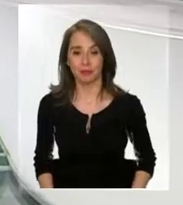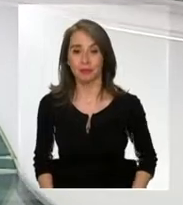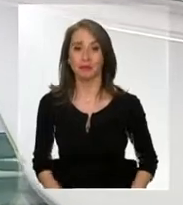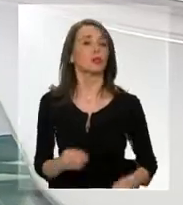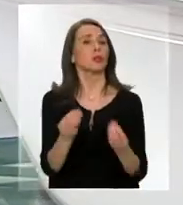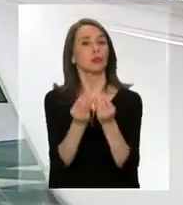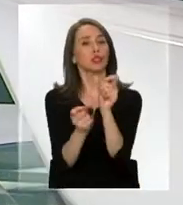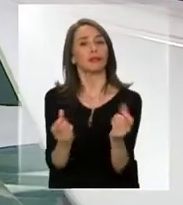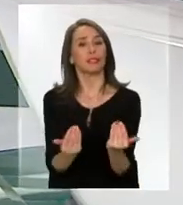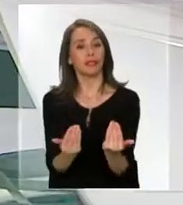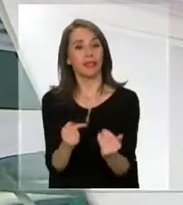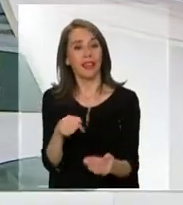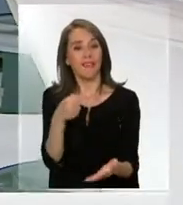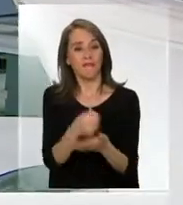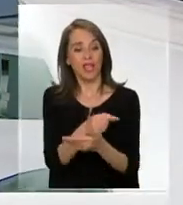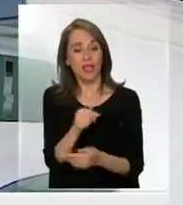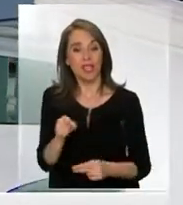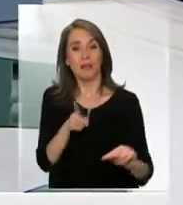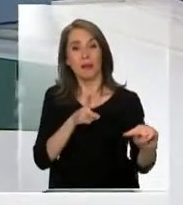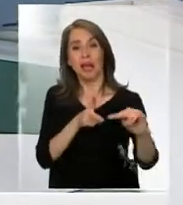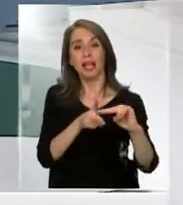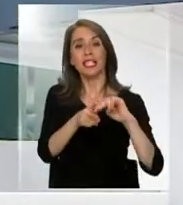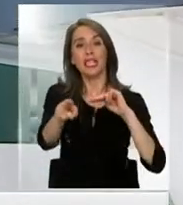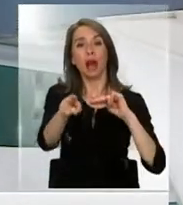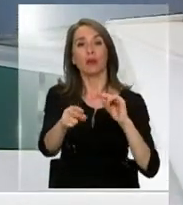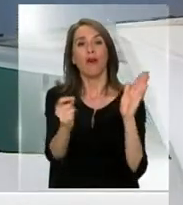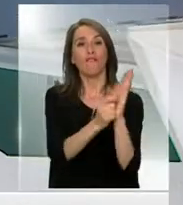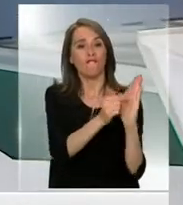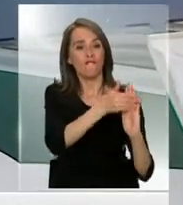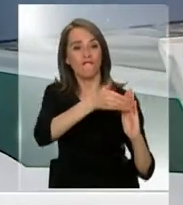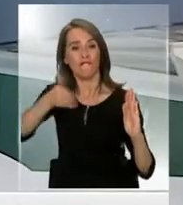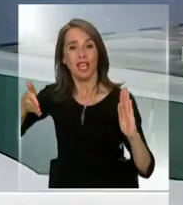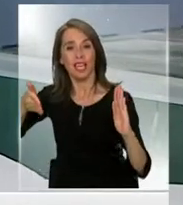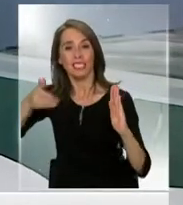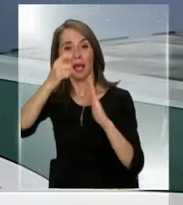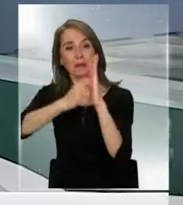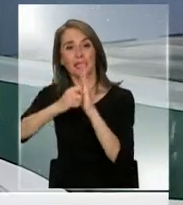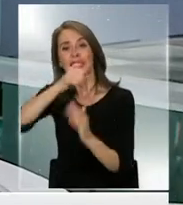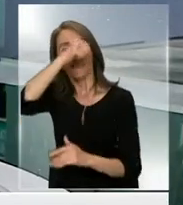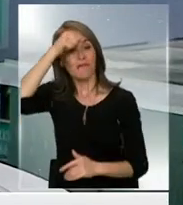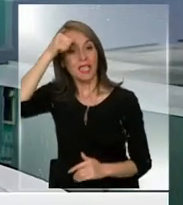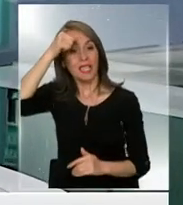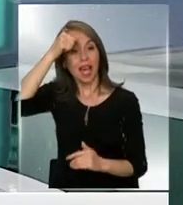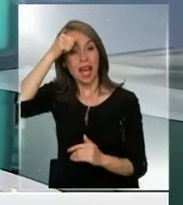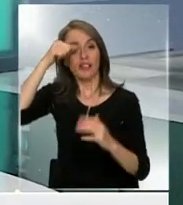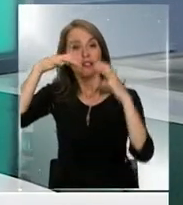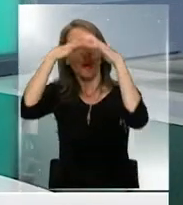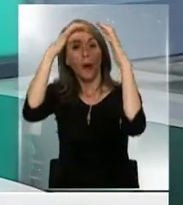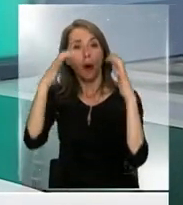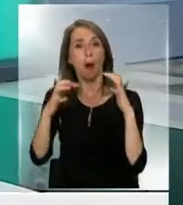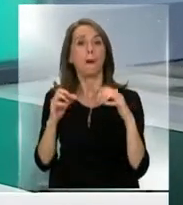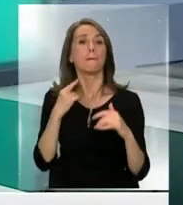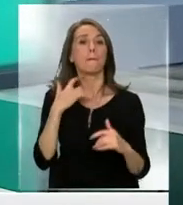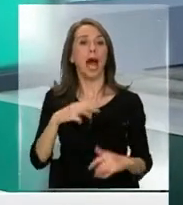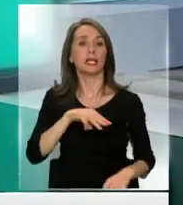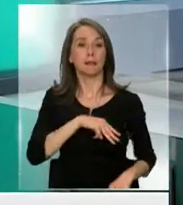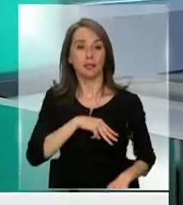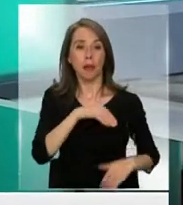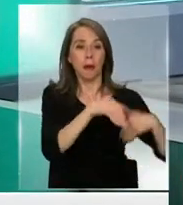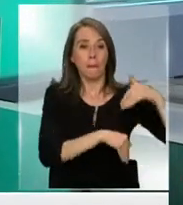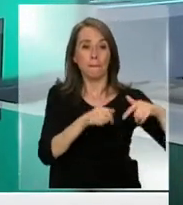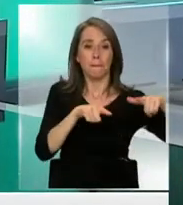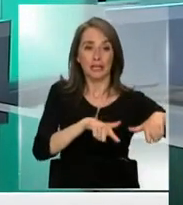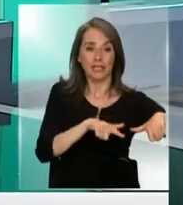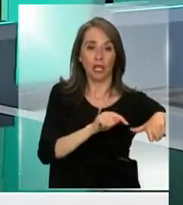Muchos lo esperaban. Este fin de semana se dio por inaugurada la temporada de verano en el Parque Metropolitano. Las piscinas Tupagua y